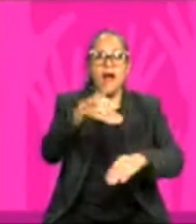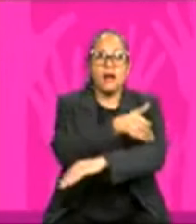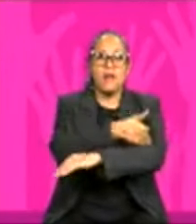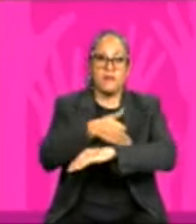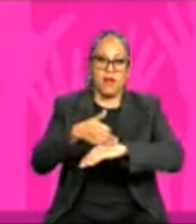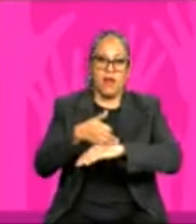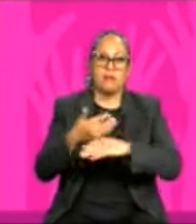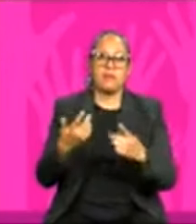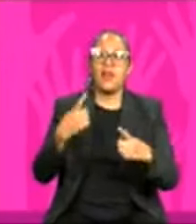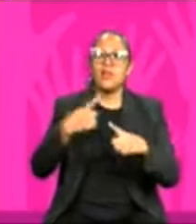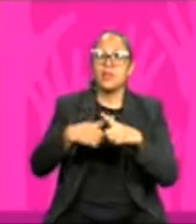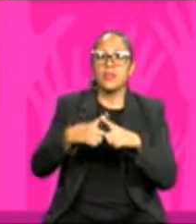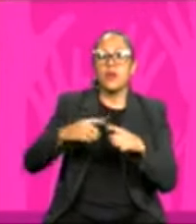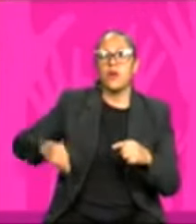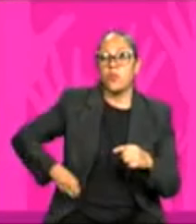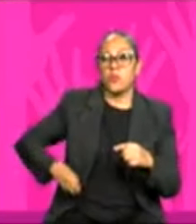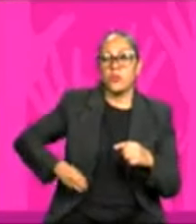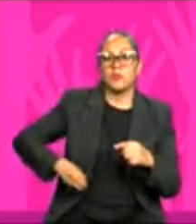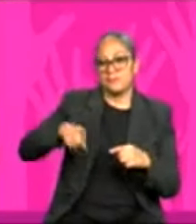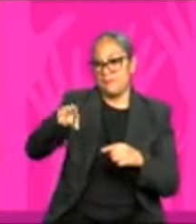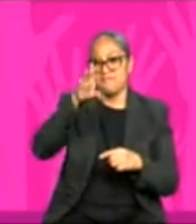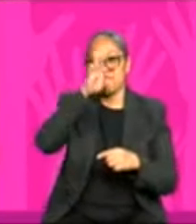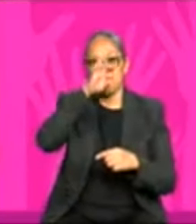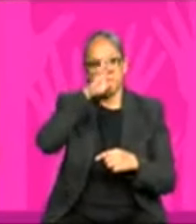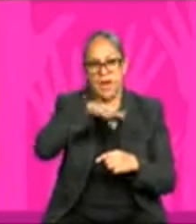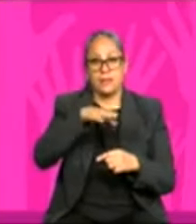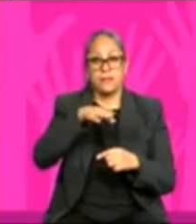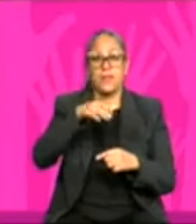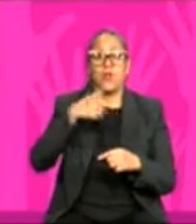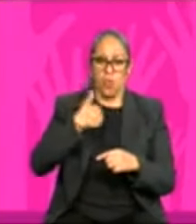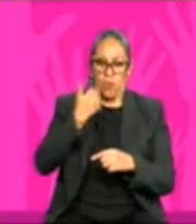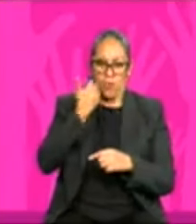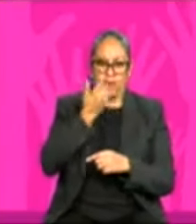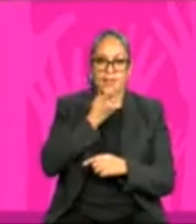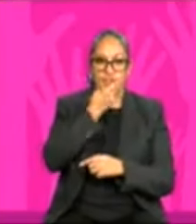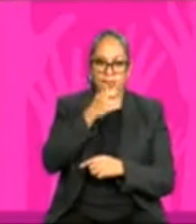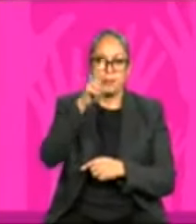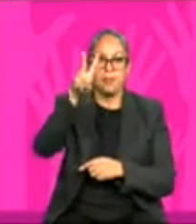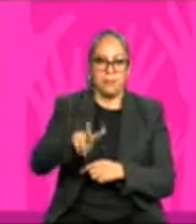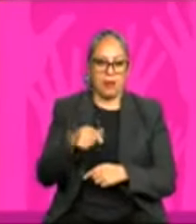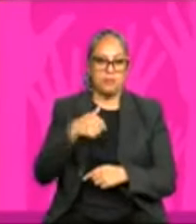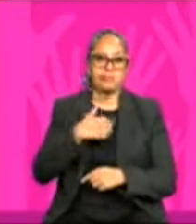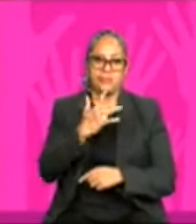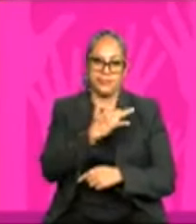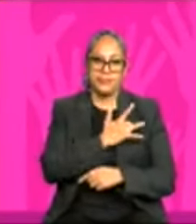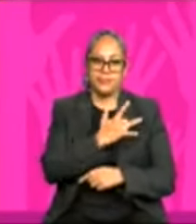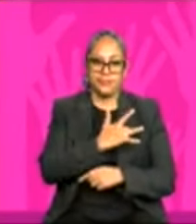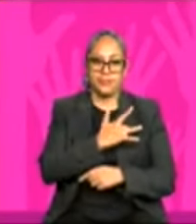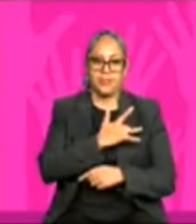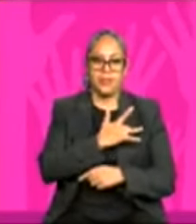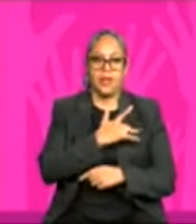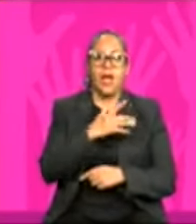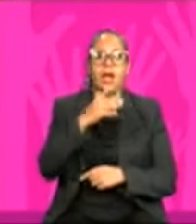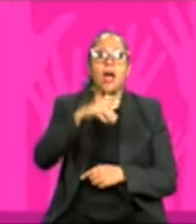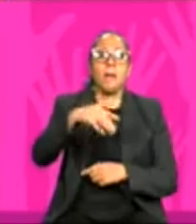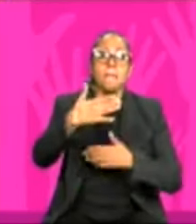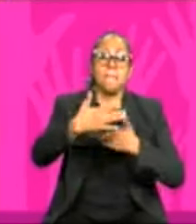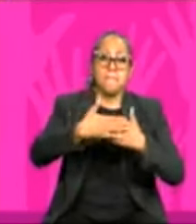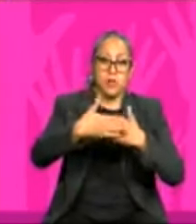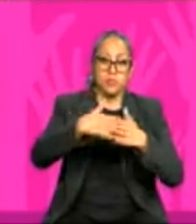culpa de la delincuencia. A todos quiero decirles que están conmigo, que están en mi corazón. Muy pronto vamos a salir de